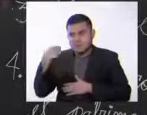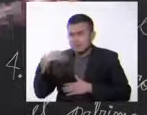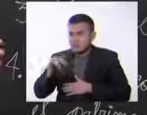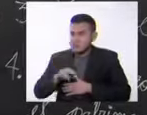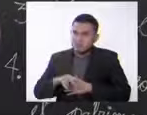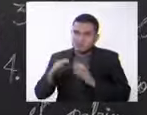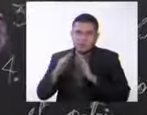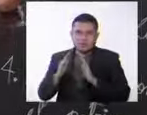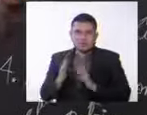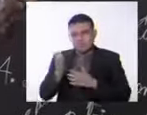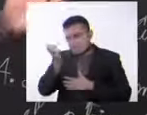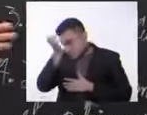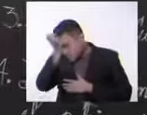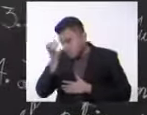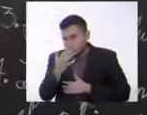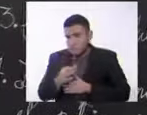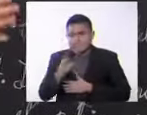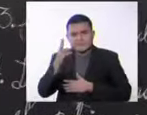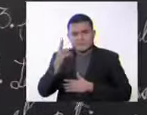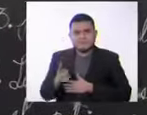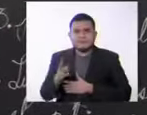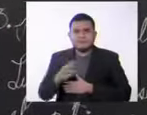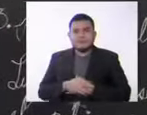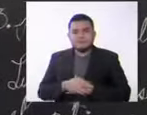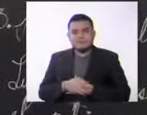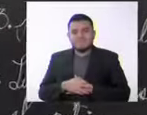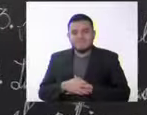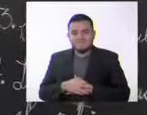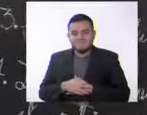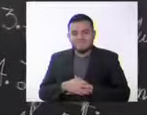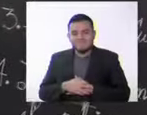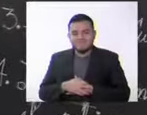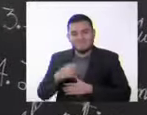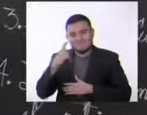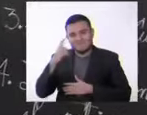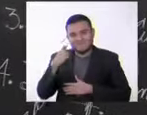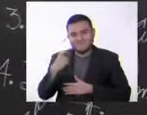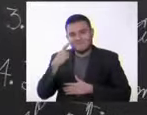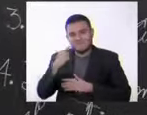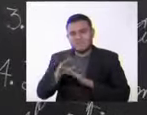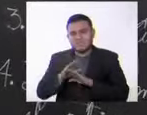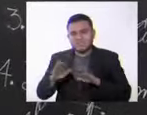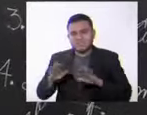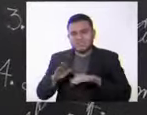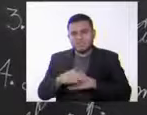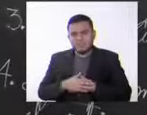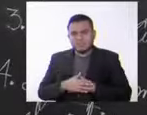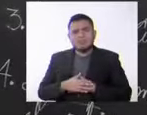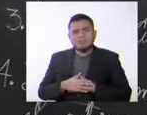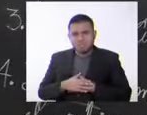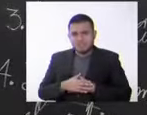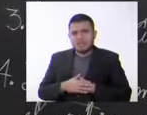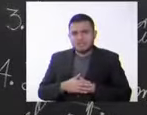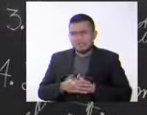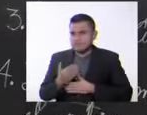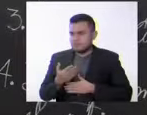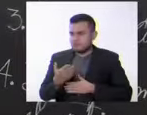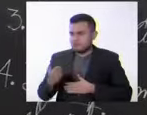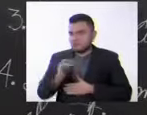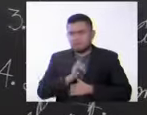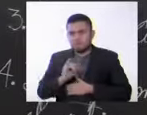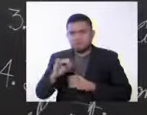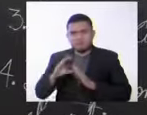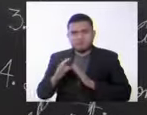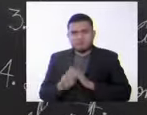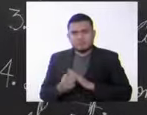no se hayan equivocado y lo hayan hecho de esta manera. Recuerden, para terminar, que el patrimonio cultural, su